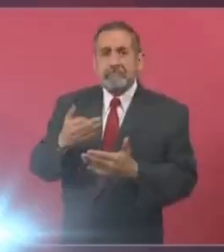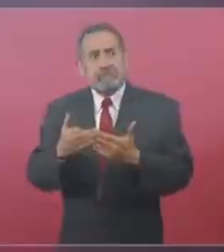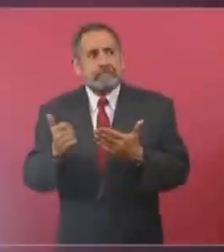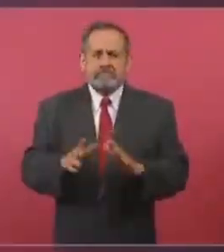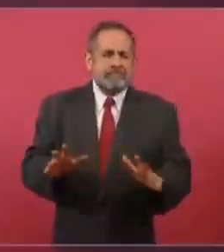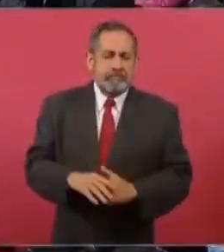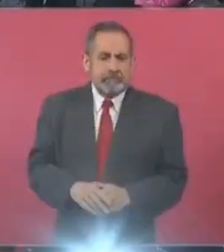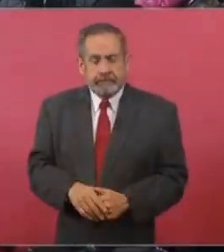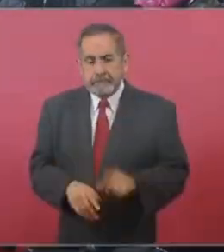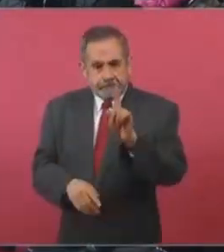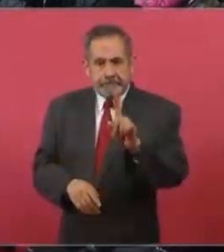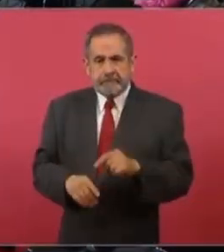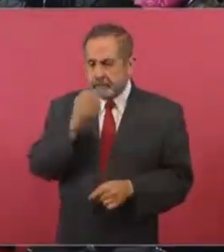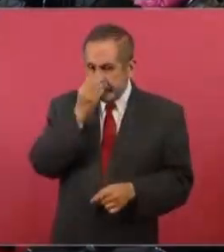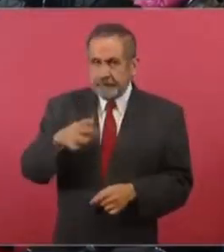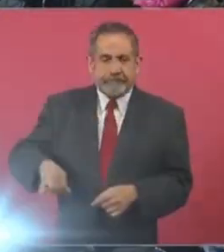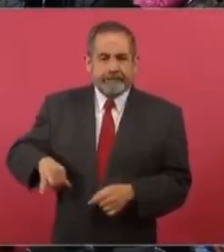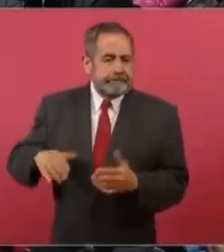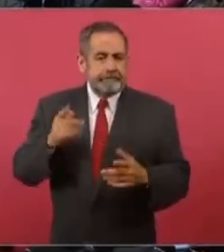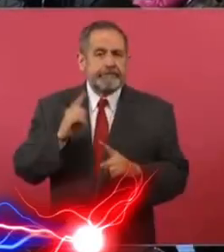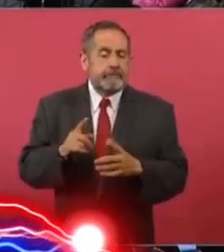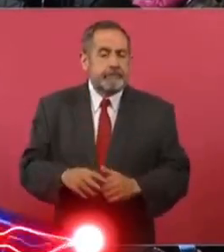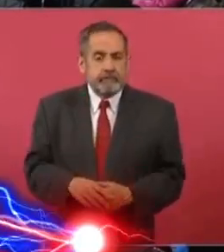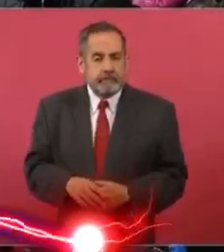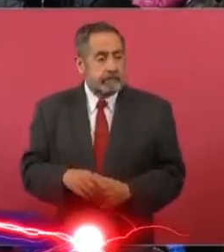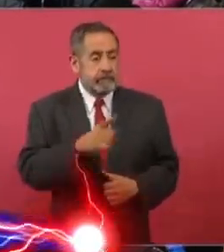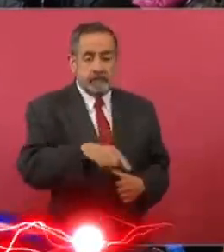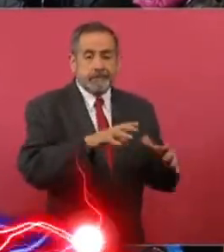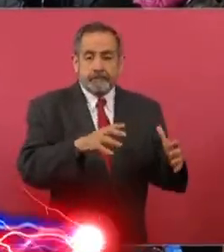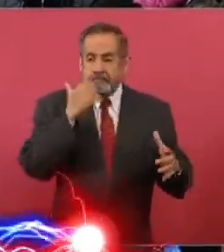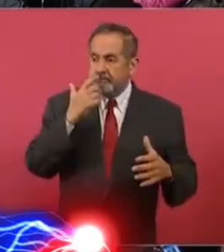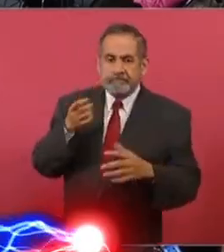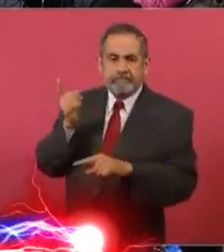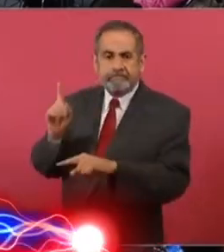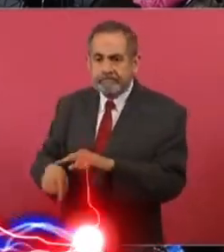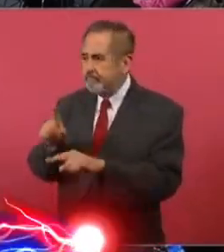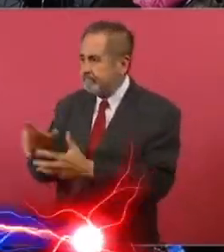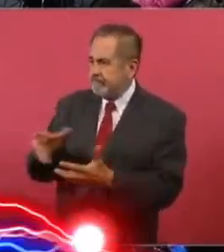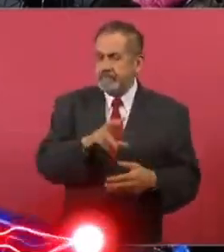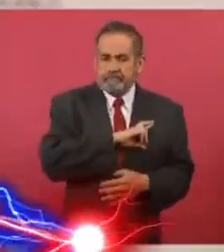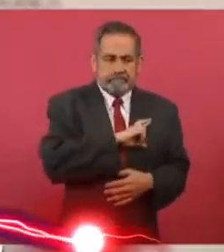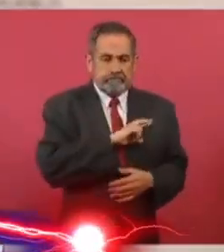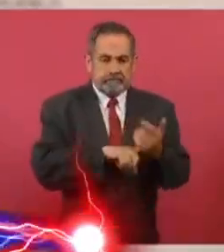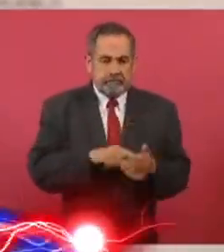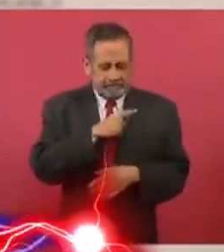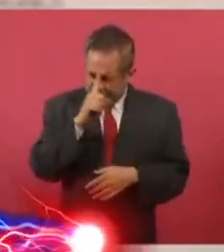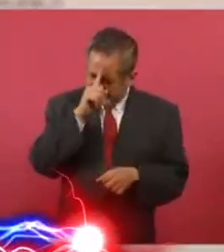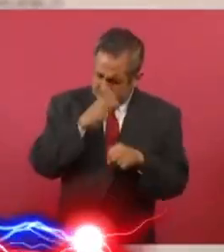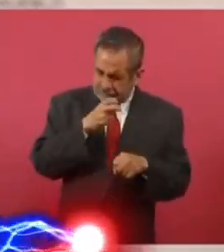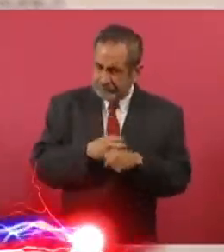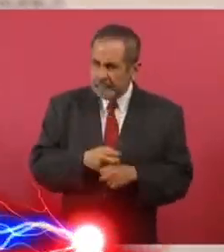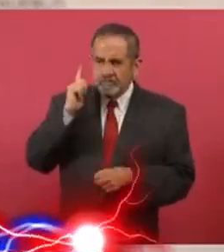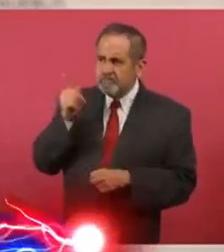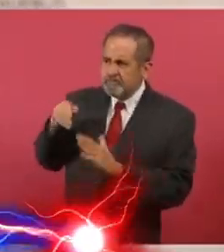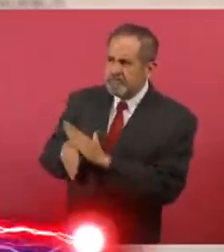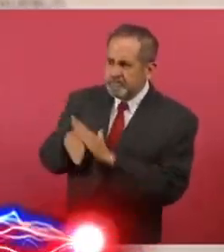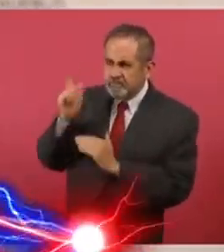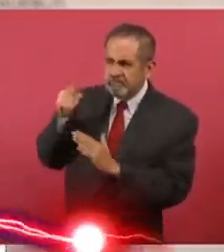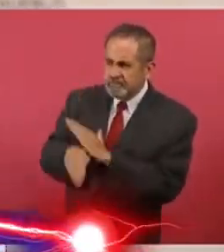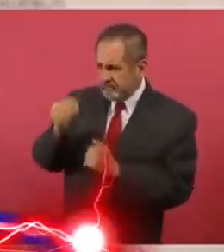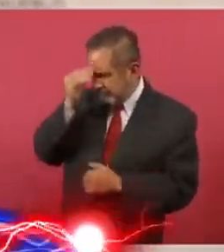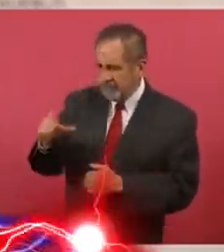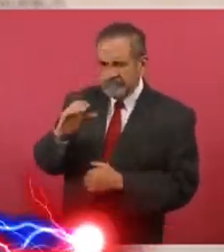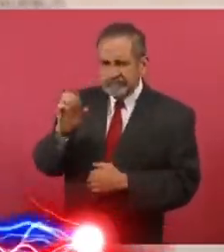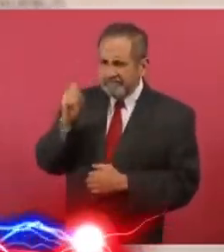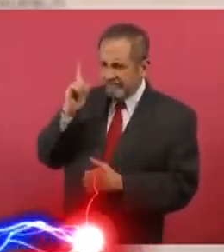faltar. Pero hay una cosa, Claudia, que es interesante. Los que apostaron por la privatización de la industria eléctrica están obcecados con el fracaso de